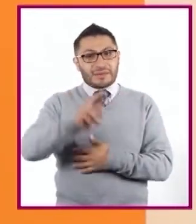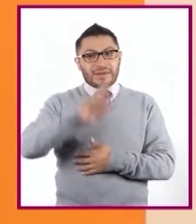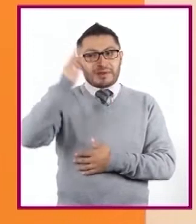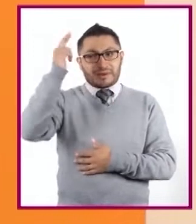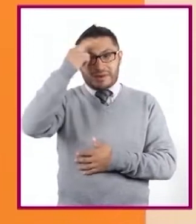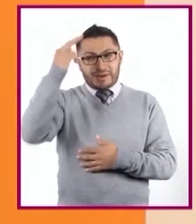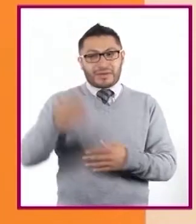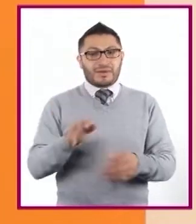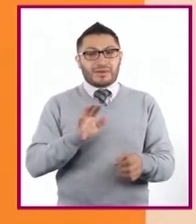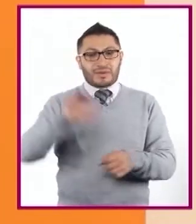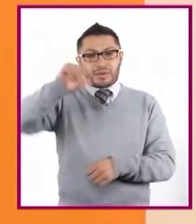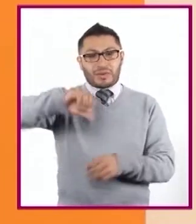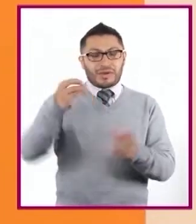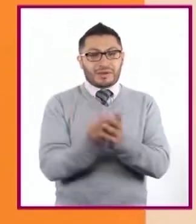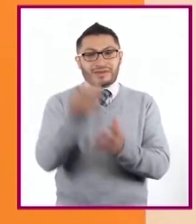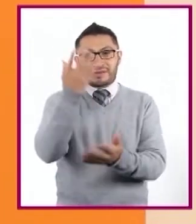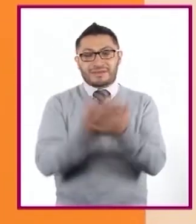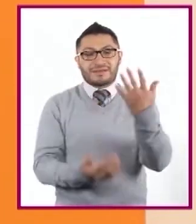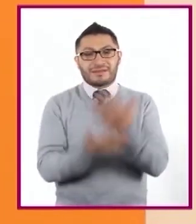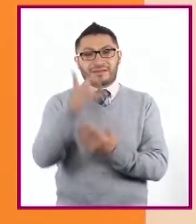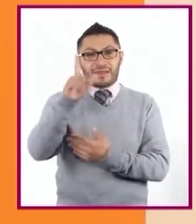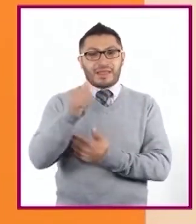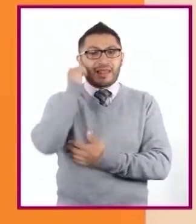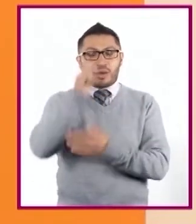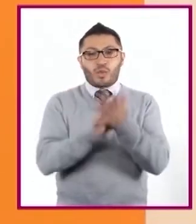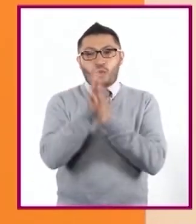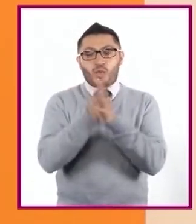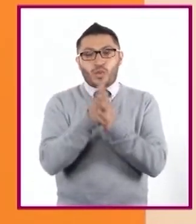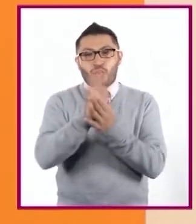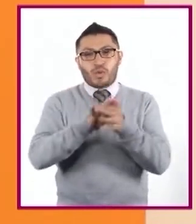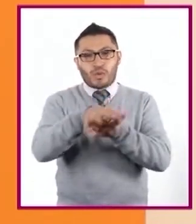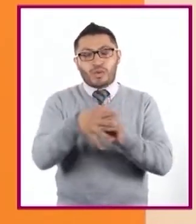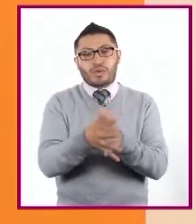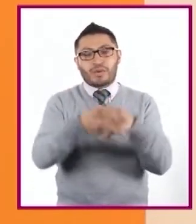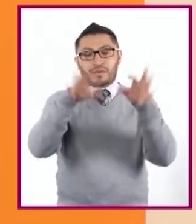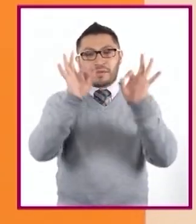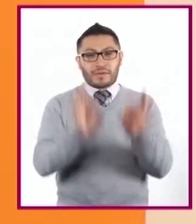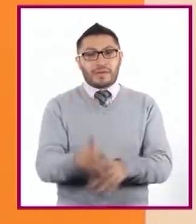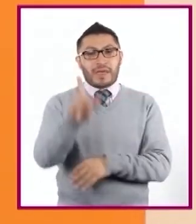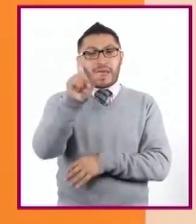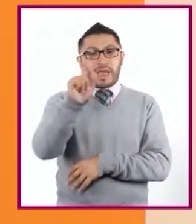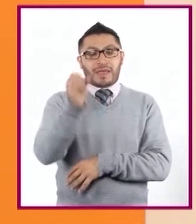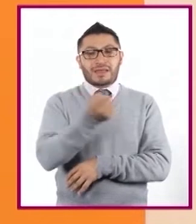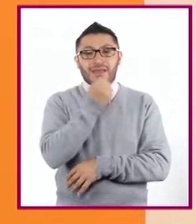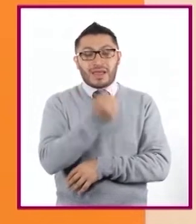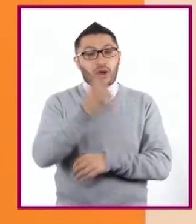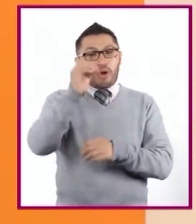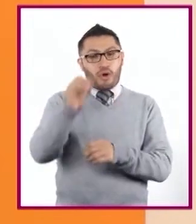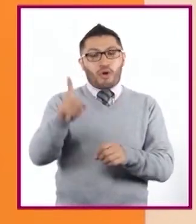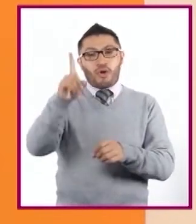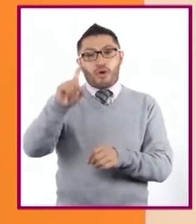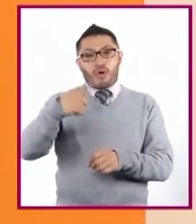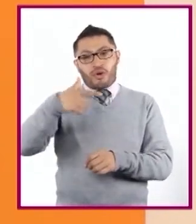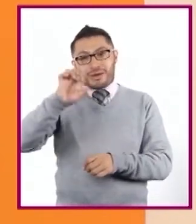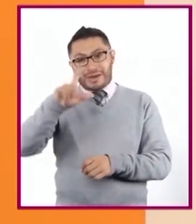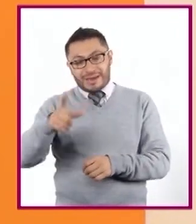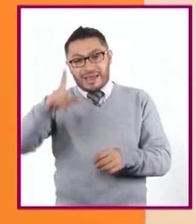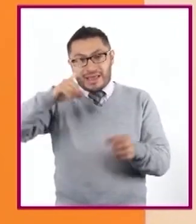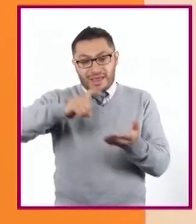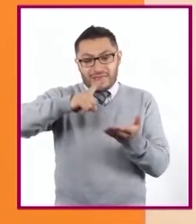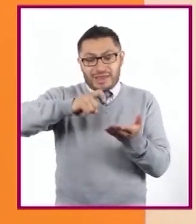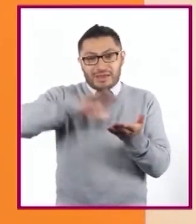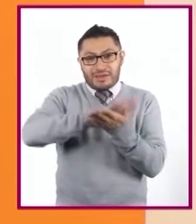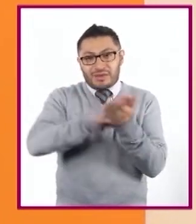terminar esta sesión se laven las manos con agua y jabón, por lo menos durante 20 segundos, o las desinfecten con gel antibacterial. Y